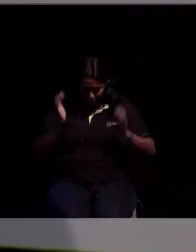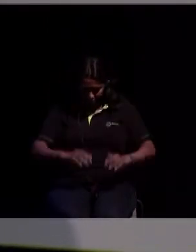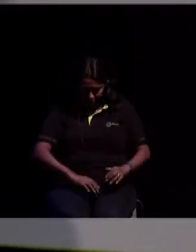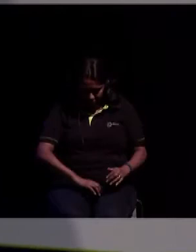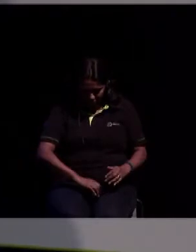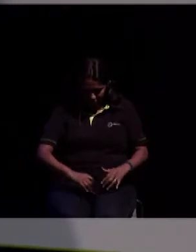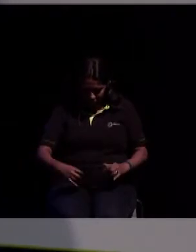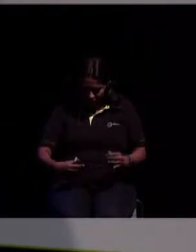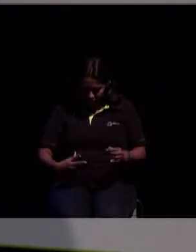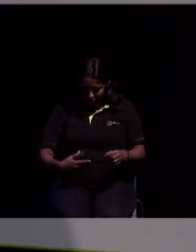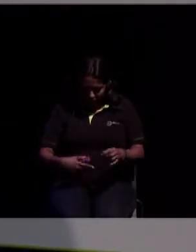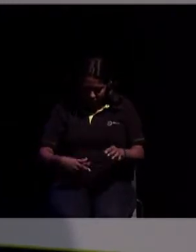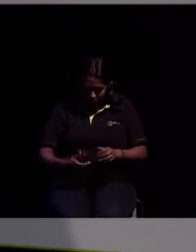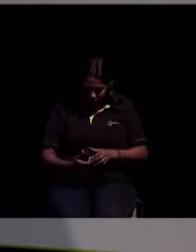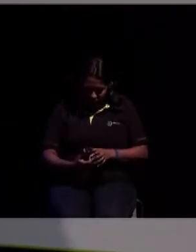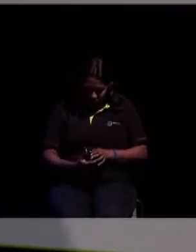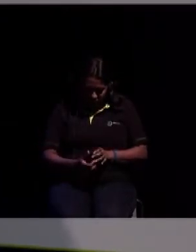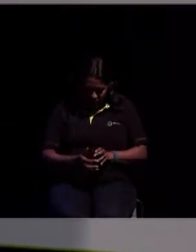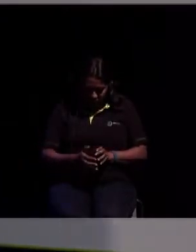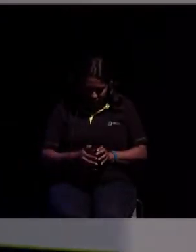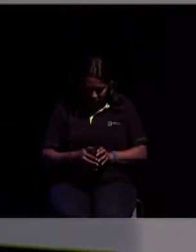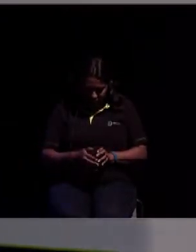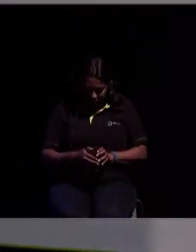internacional. Y bien,